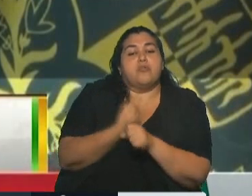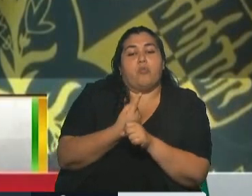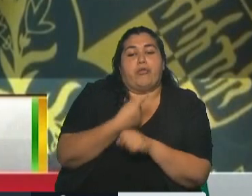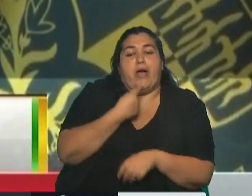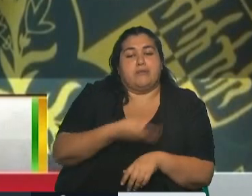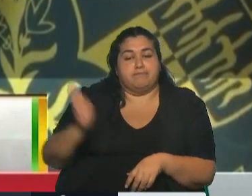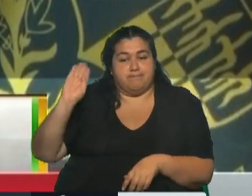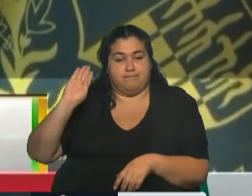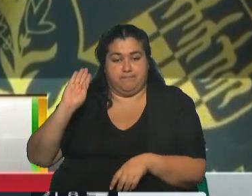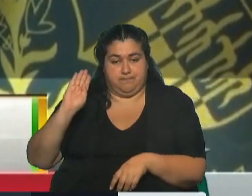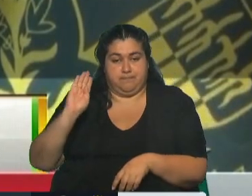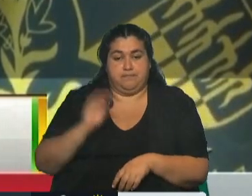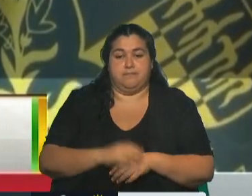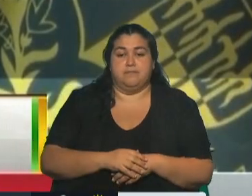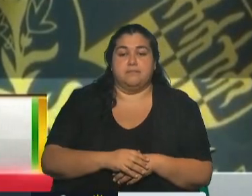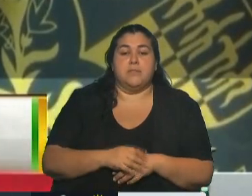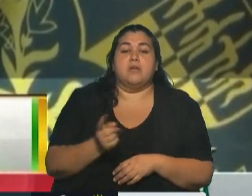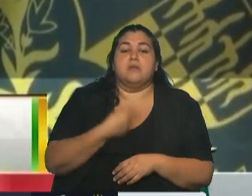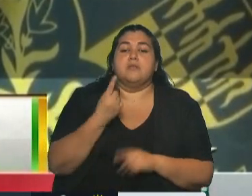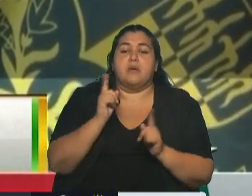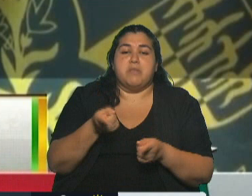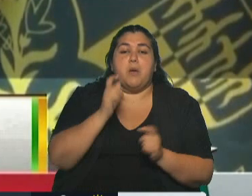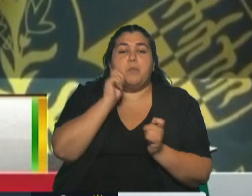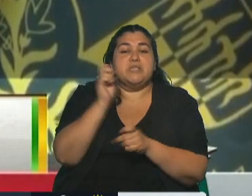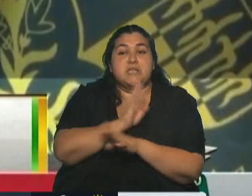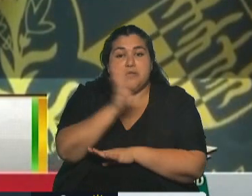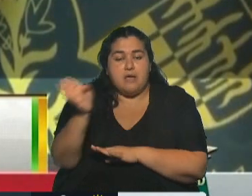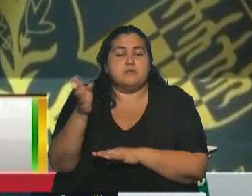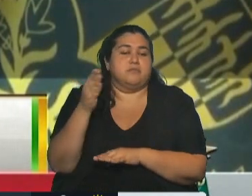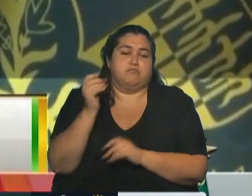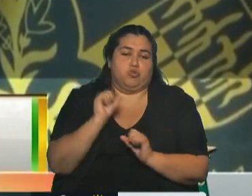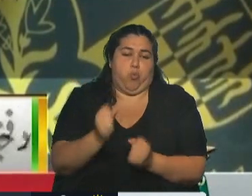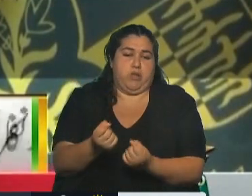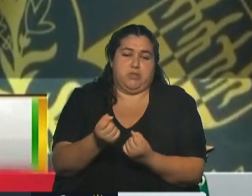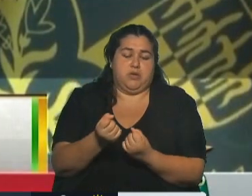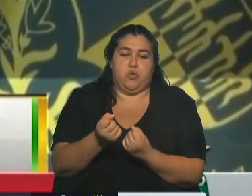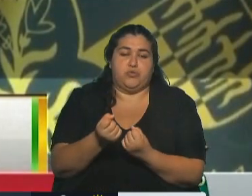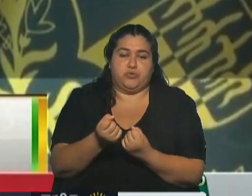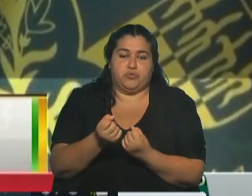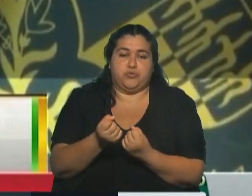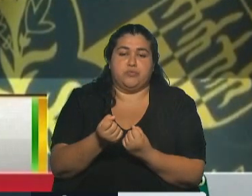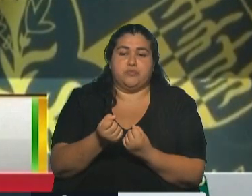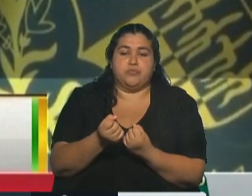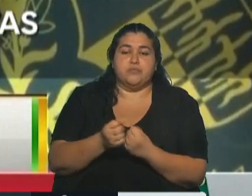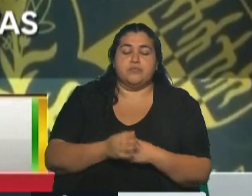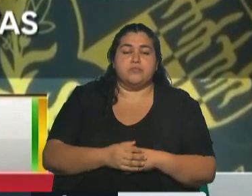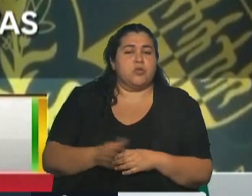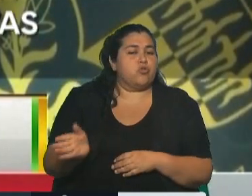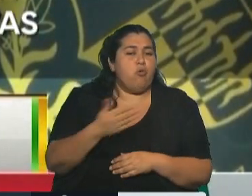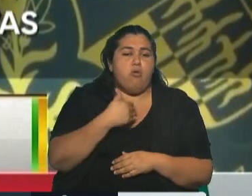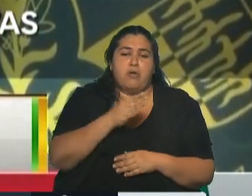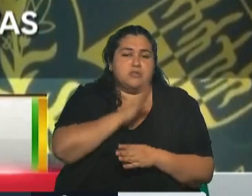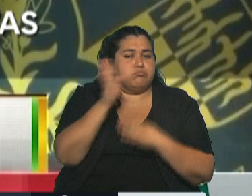being. We have also decided to suspend all high-level visits which